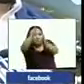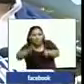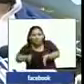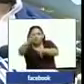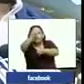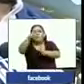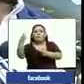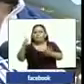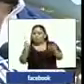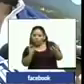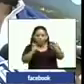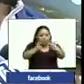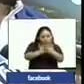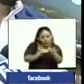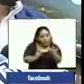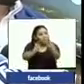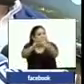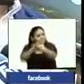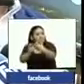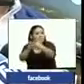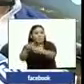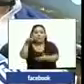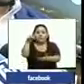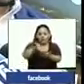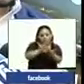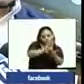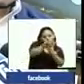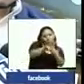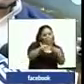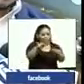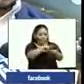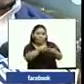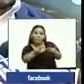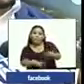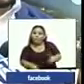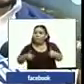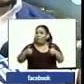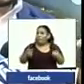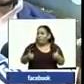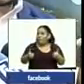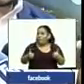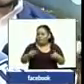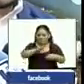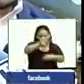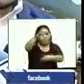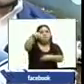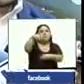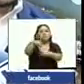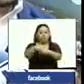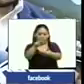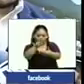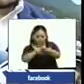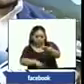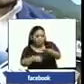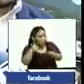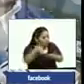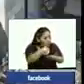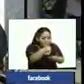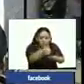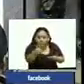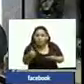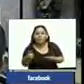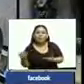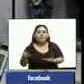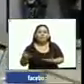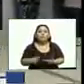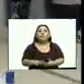complementar para poder hacer de ese trazo un trazo totalmente integral que responda a todas las necesidades.